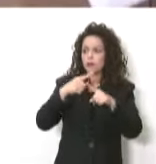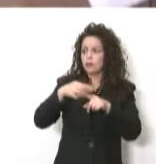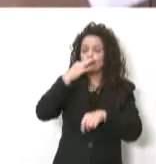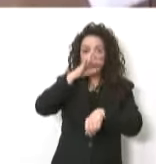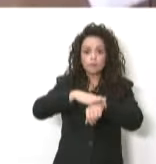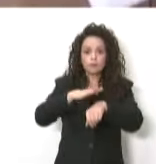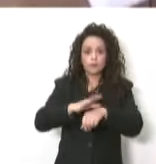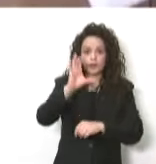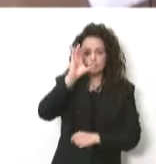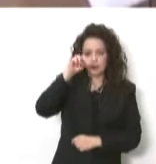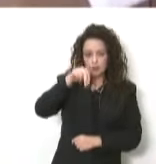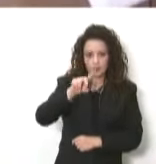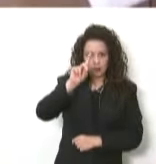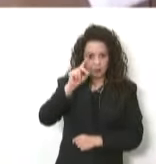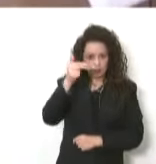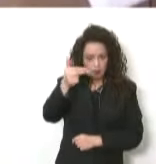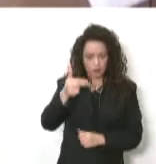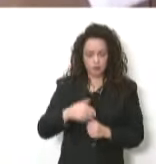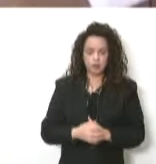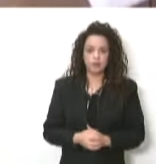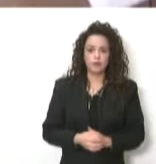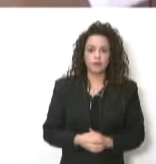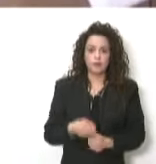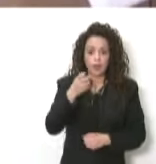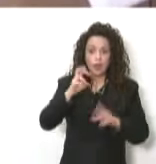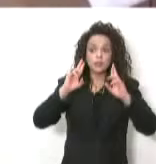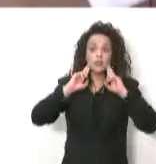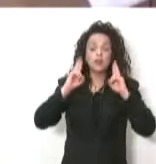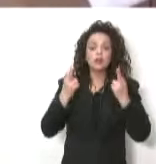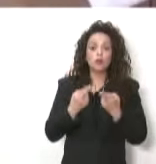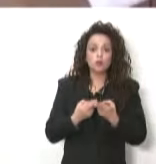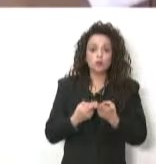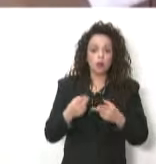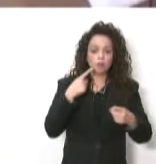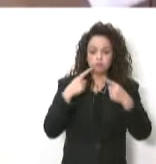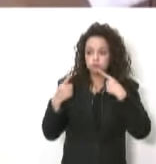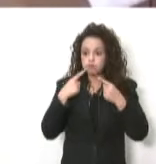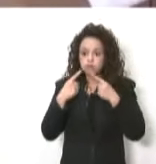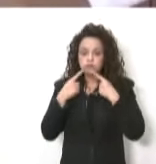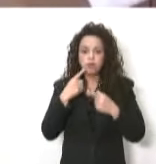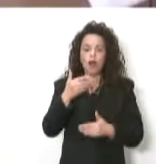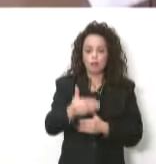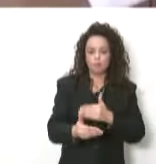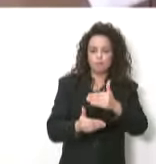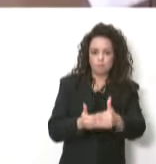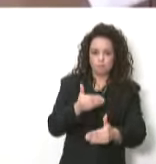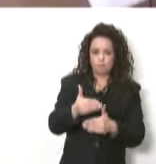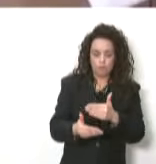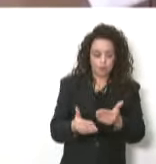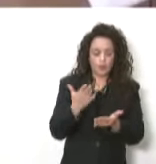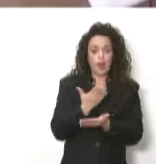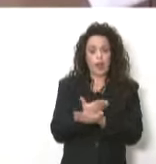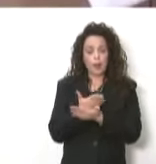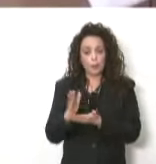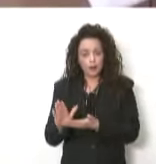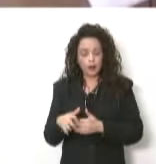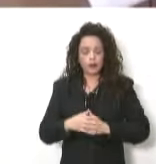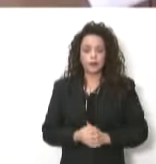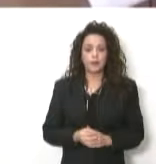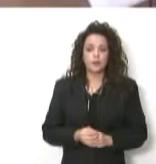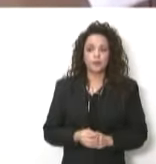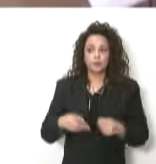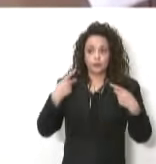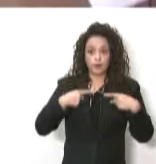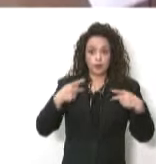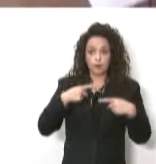que el particular requirió el resultado de las reuniones y las acciones subsecuentes. Además, se concluyó que el sujeto obligado